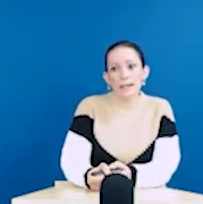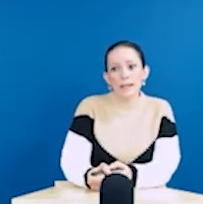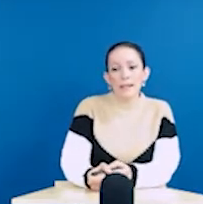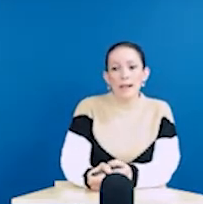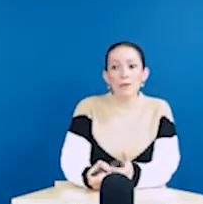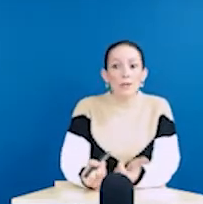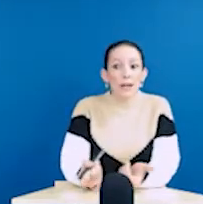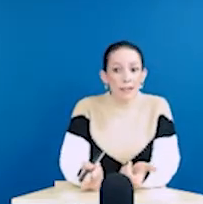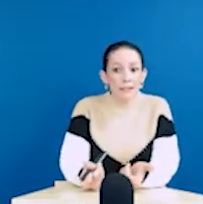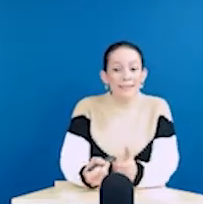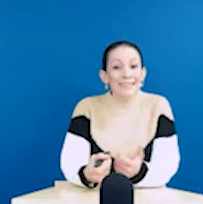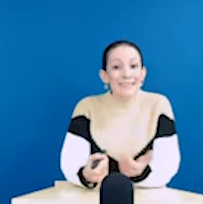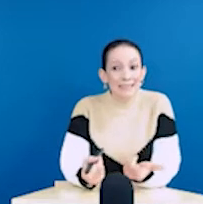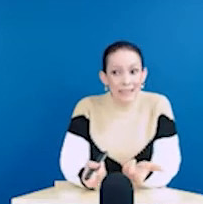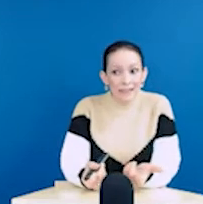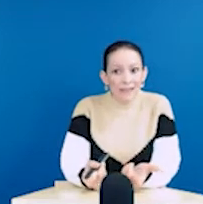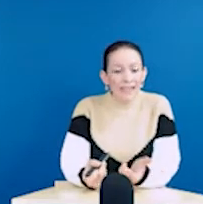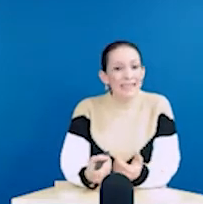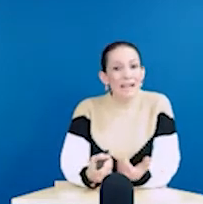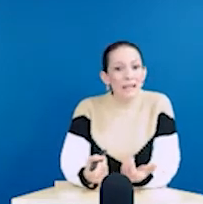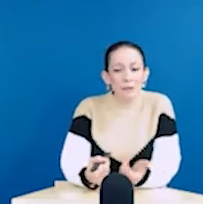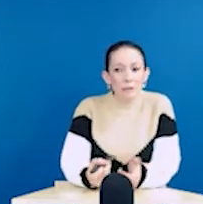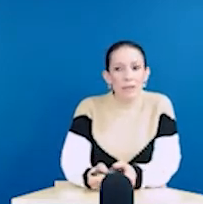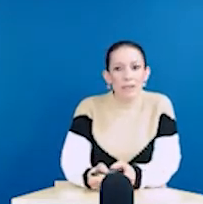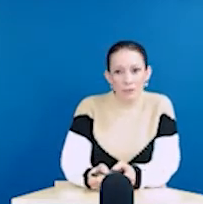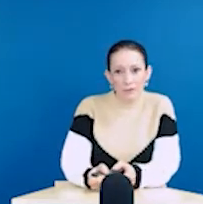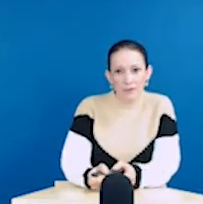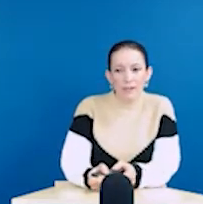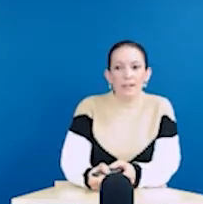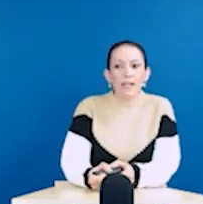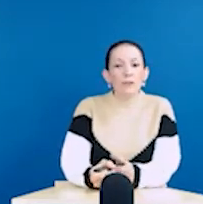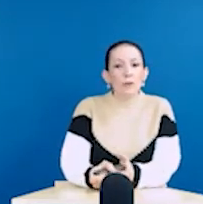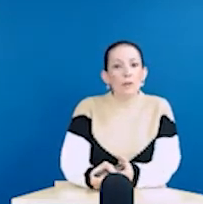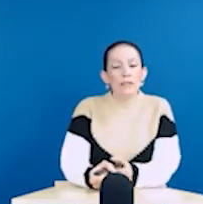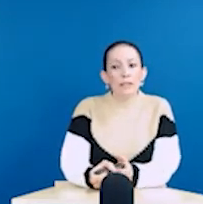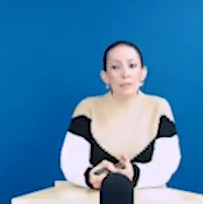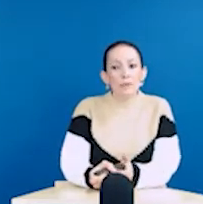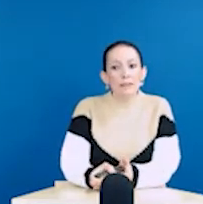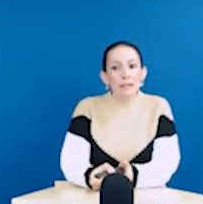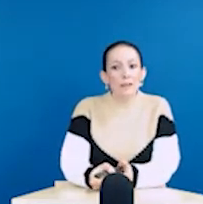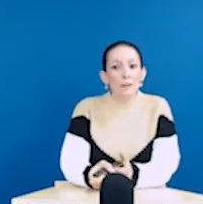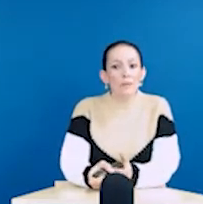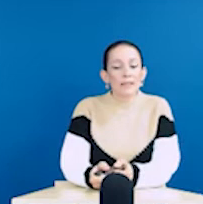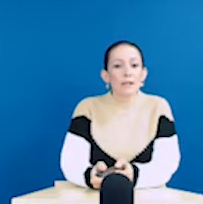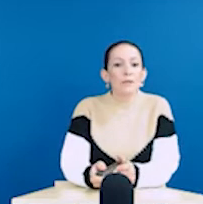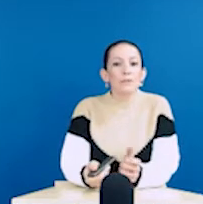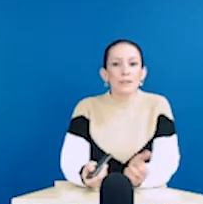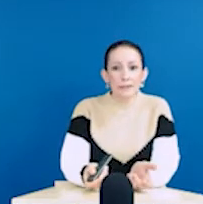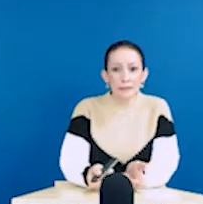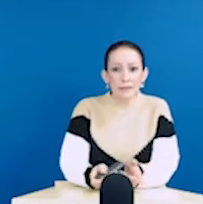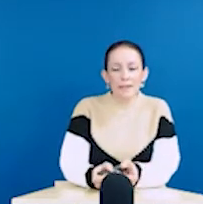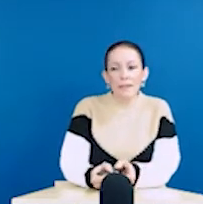hay que ayudarles y entender de que nada es una obligación, de que todo lo que tenemos que hacer lo vamos a hacer